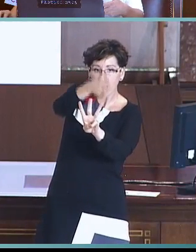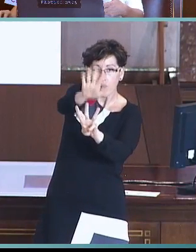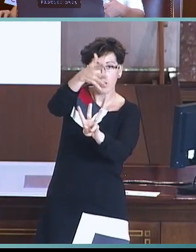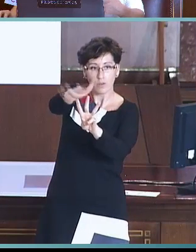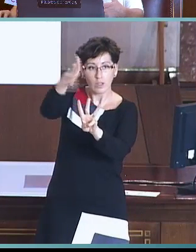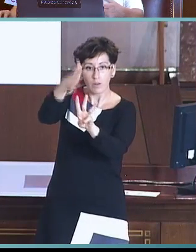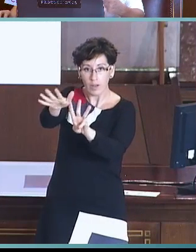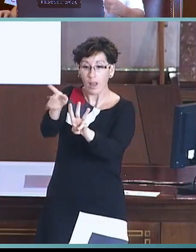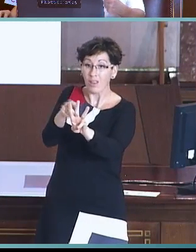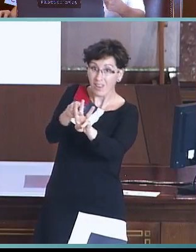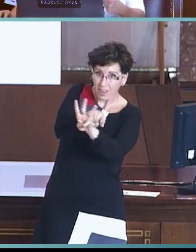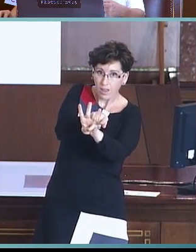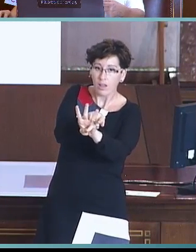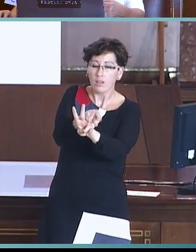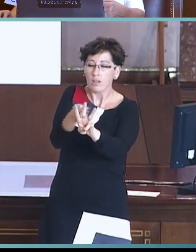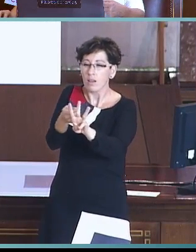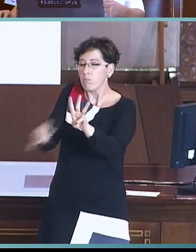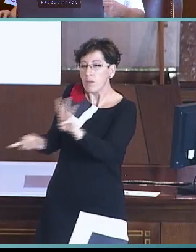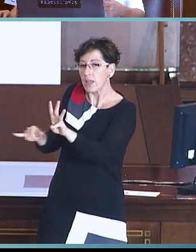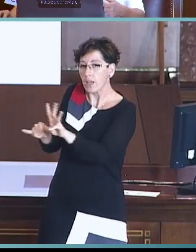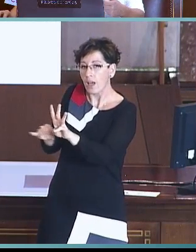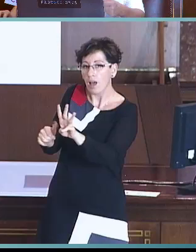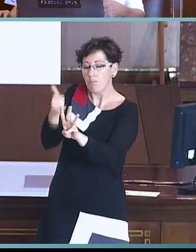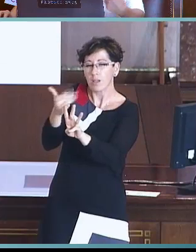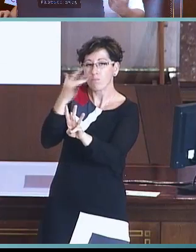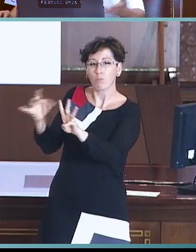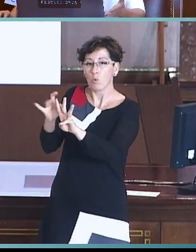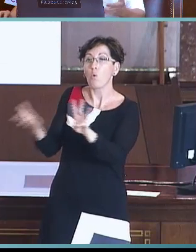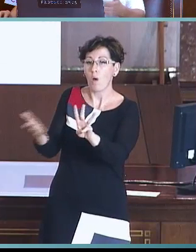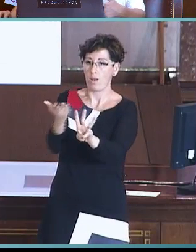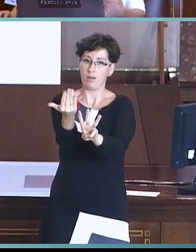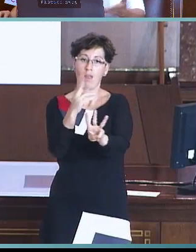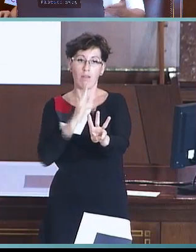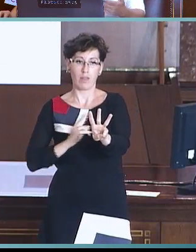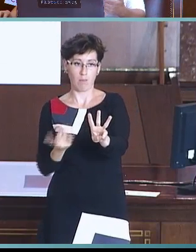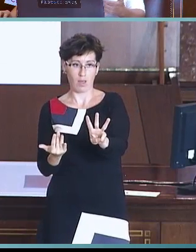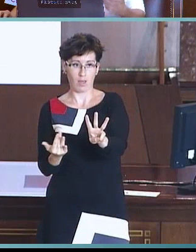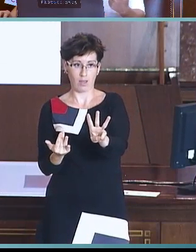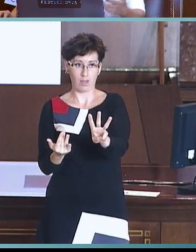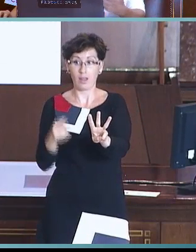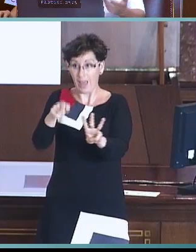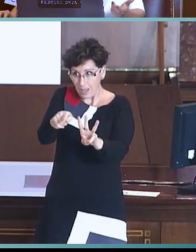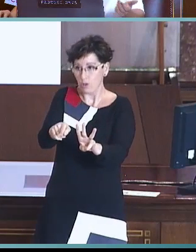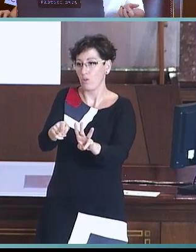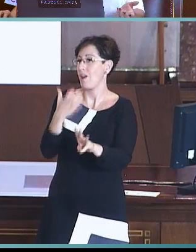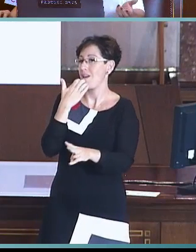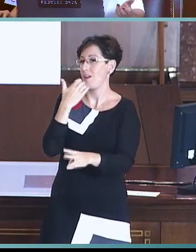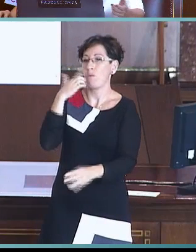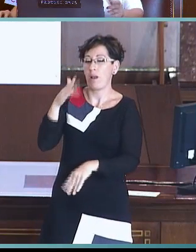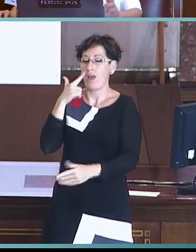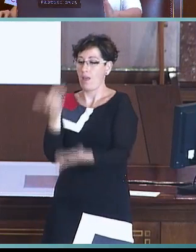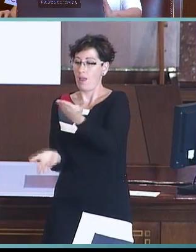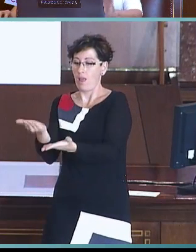relaciones busque la que sea más fuerte. Este es un ejemplo de la prueba de vocabulario en lengua